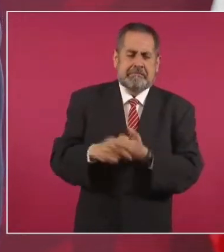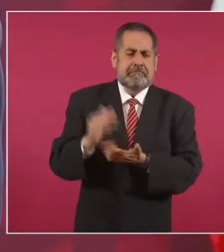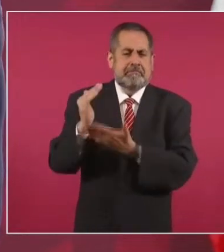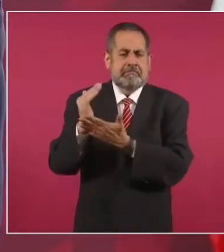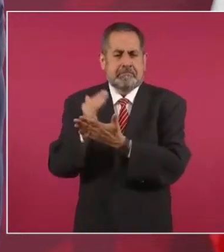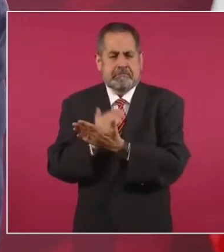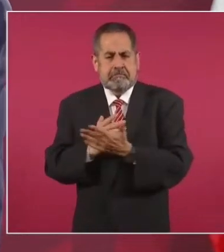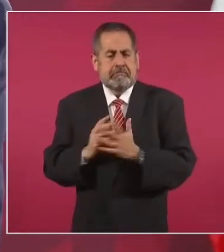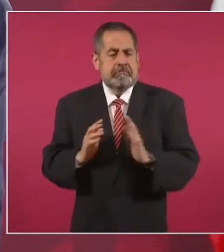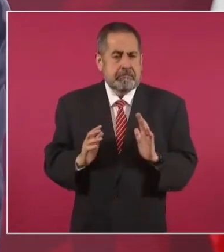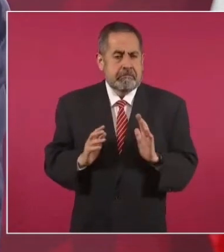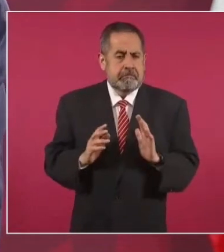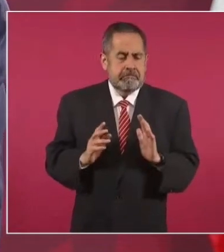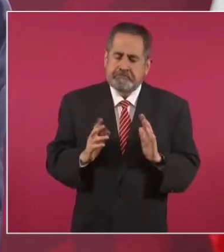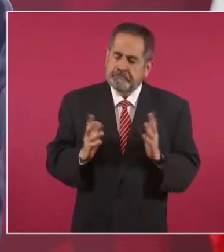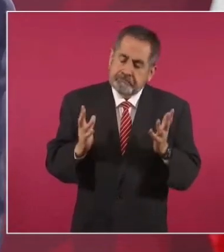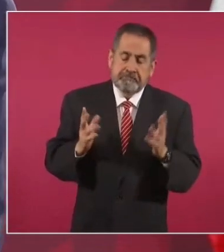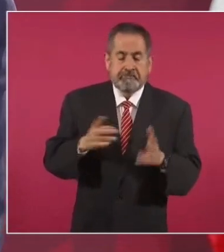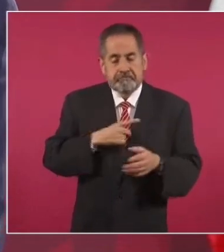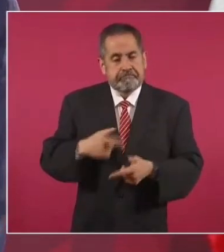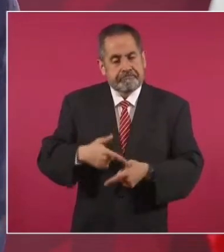pero hay que seguir